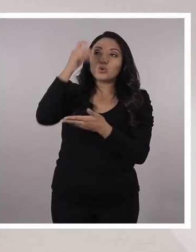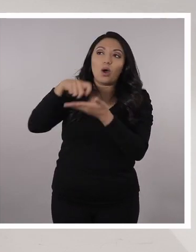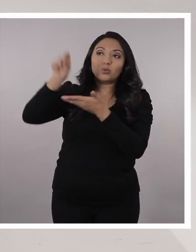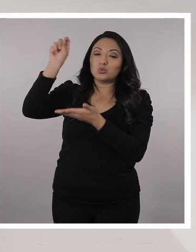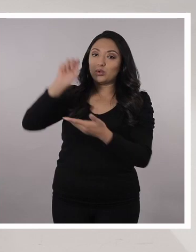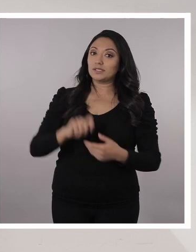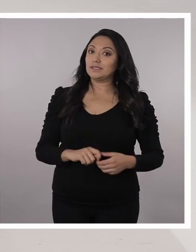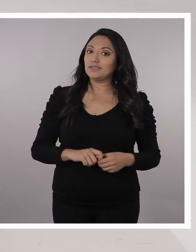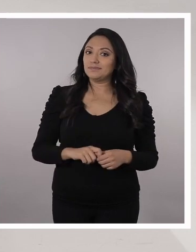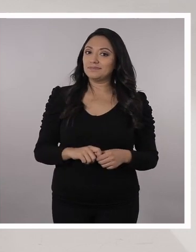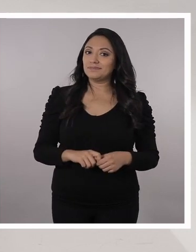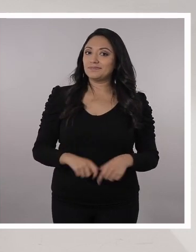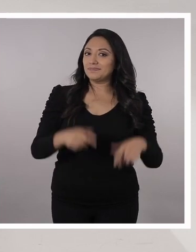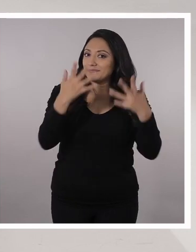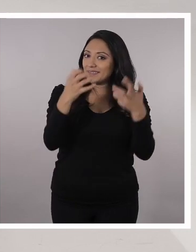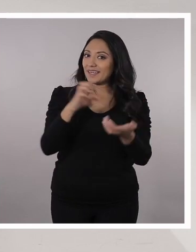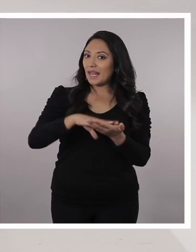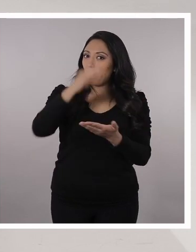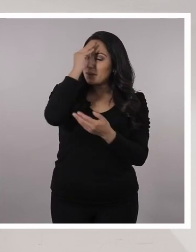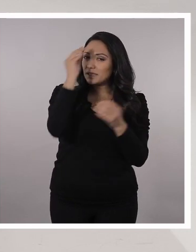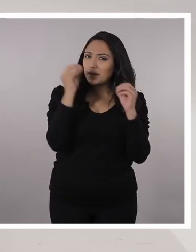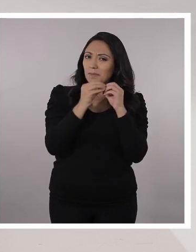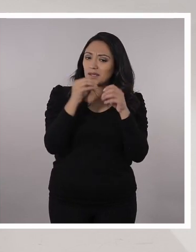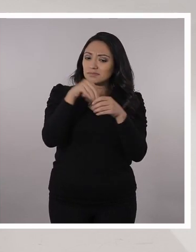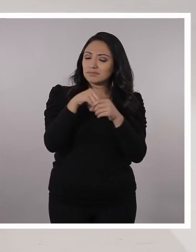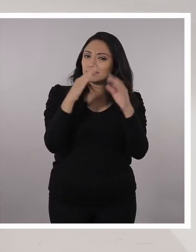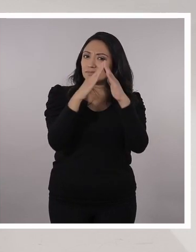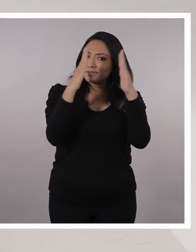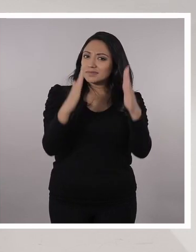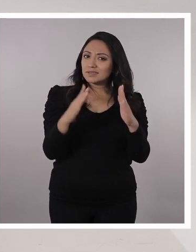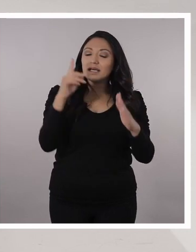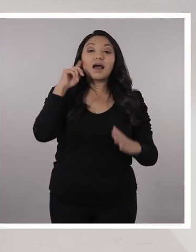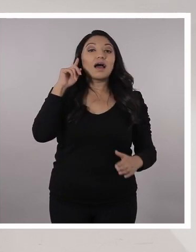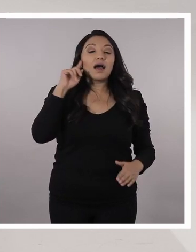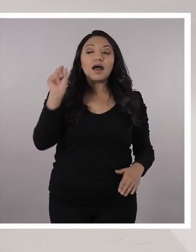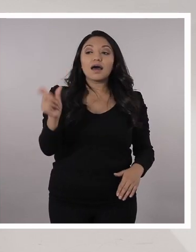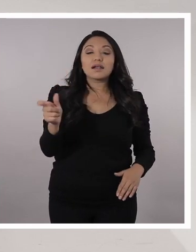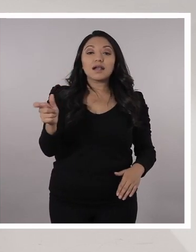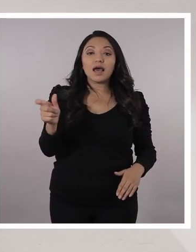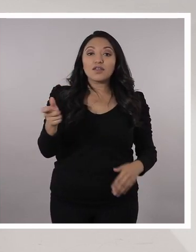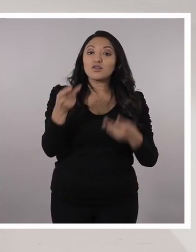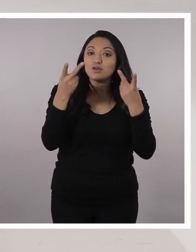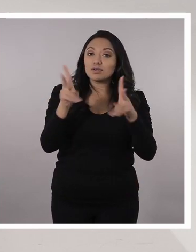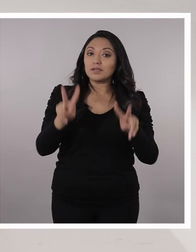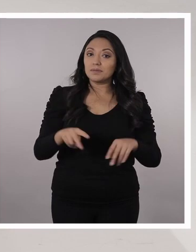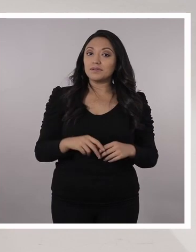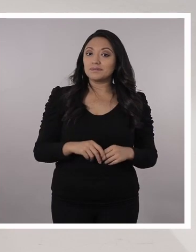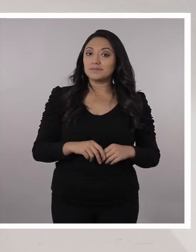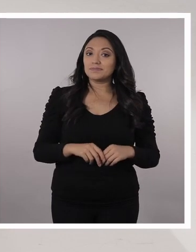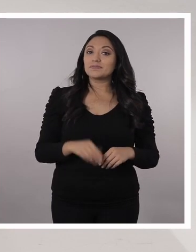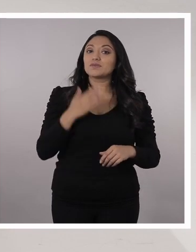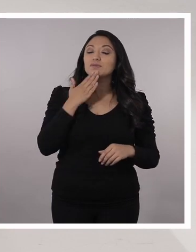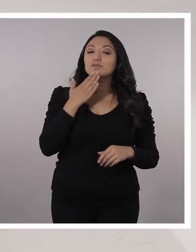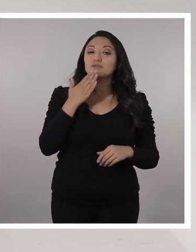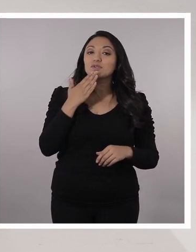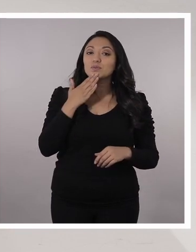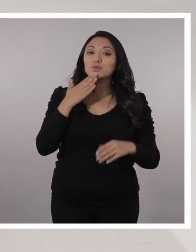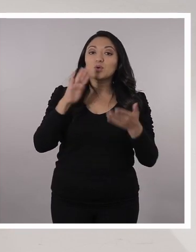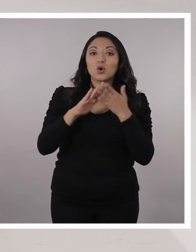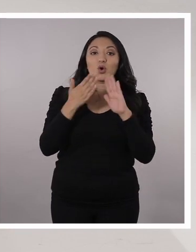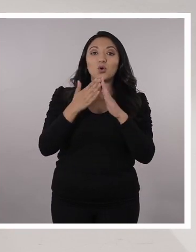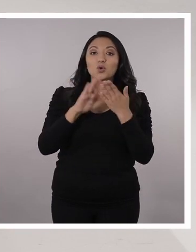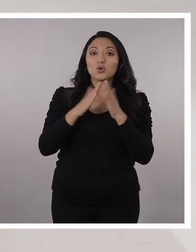adulta. Y si quieren seguir aprendiendo en casa, pueden seguir la radio de Educa Radio, a través de los